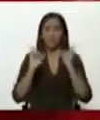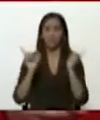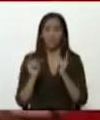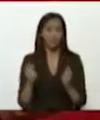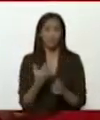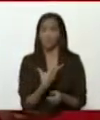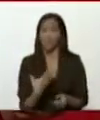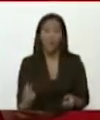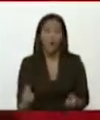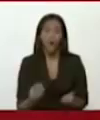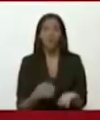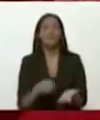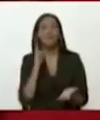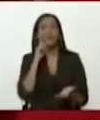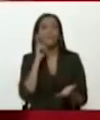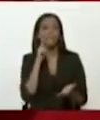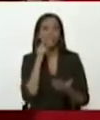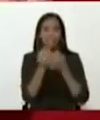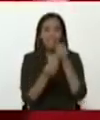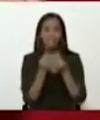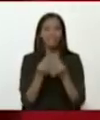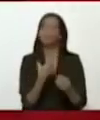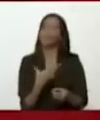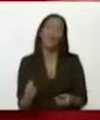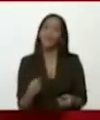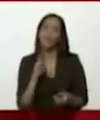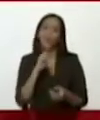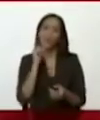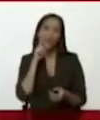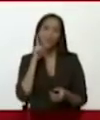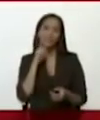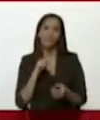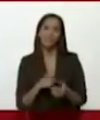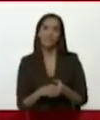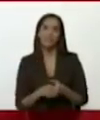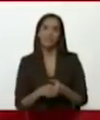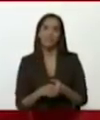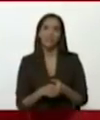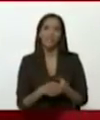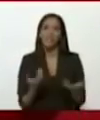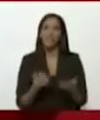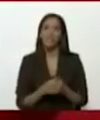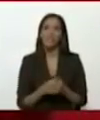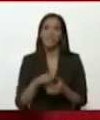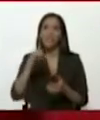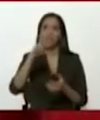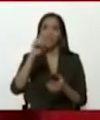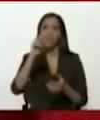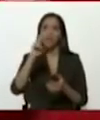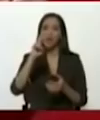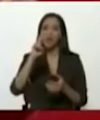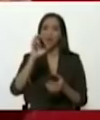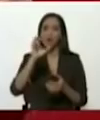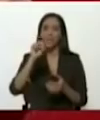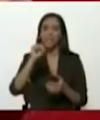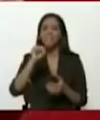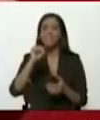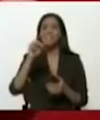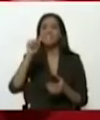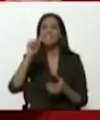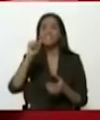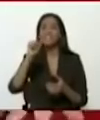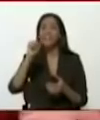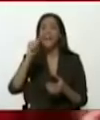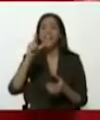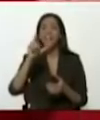una mentira que tienen montada. No, no es una mentira. Entonces, ¿Lorenz Ale qué era? Lorenz Ale también fue grabado de igual manera, una operación de